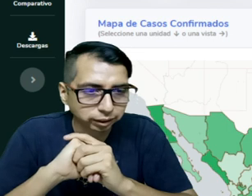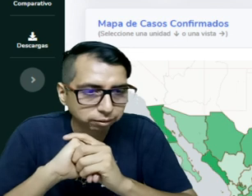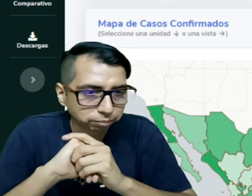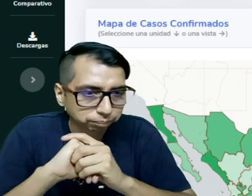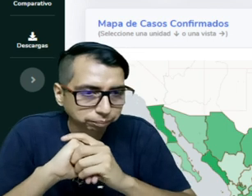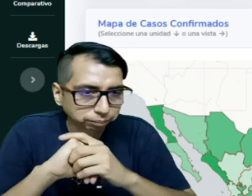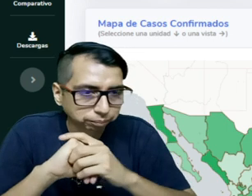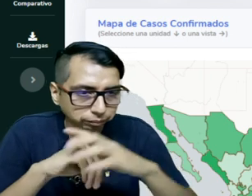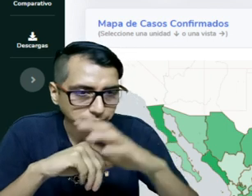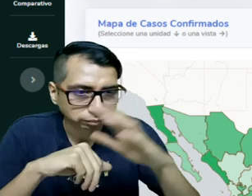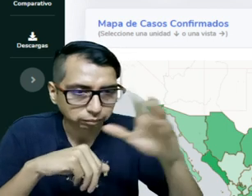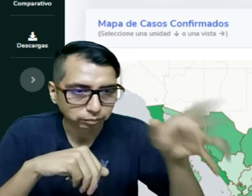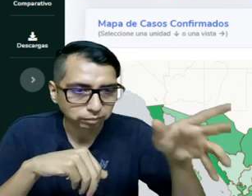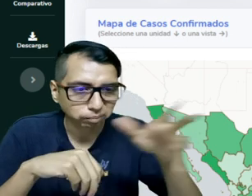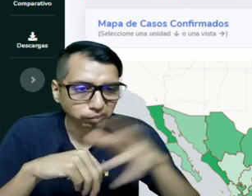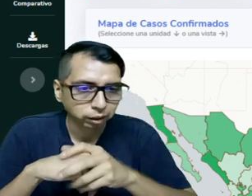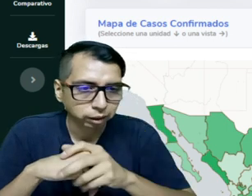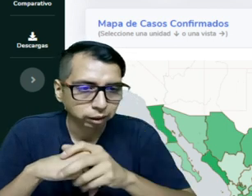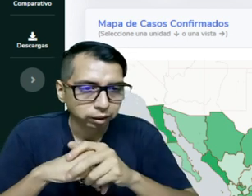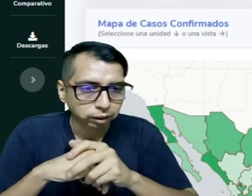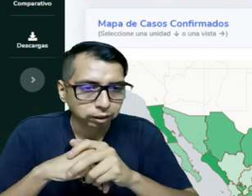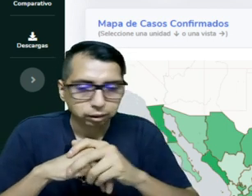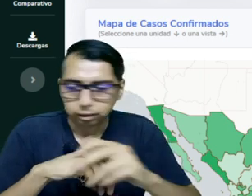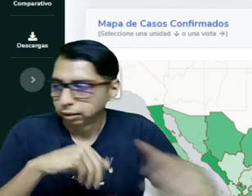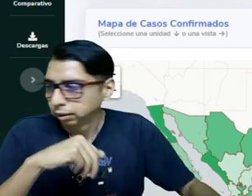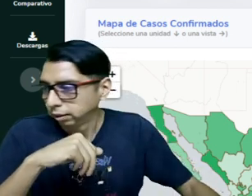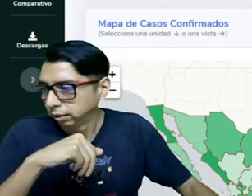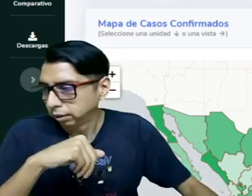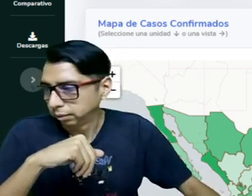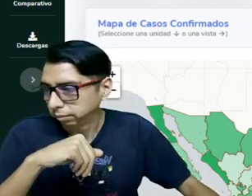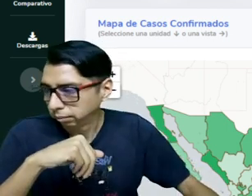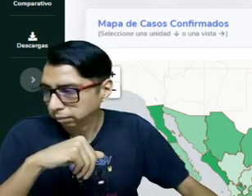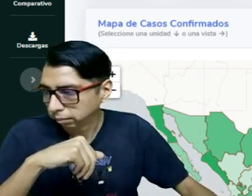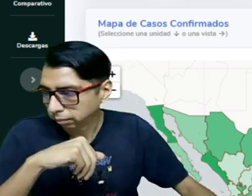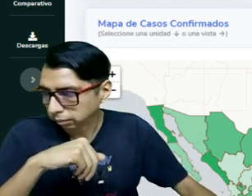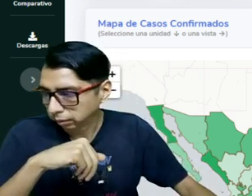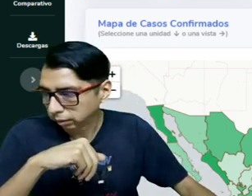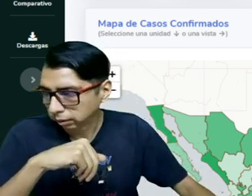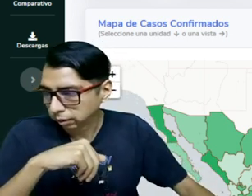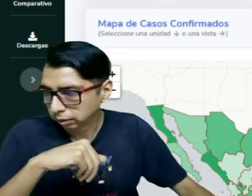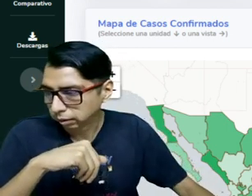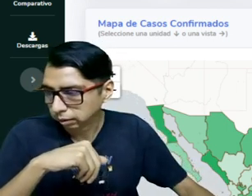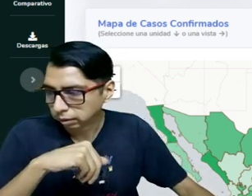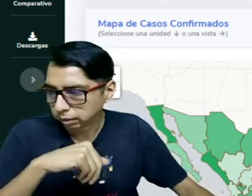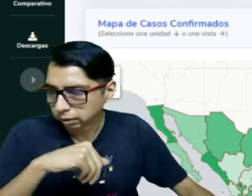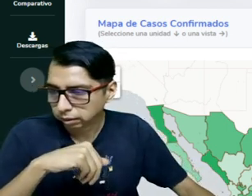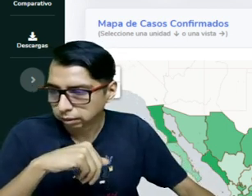doctor gatell bueno